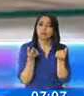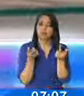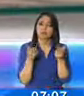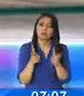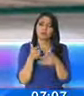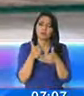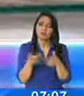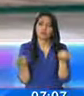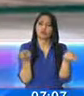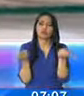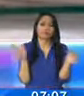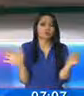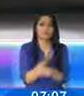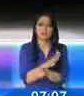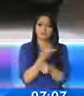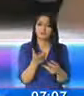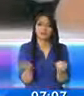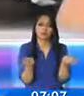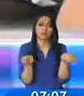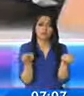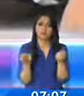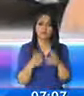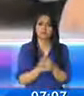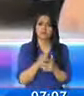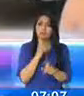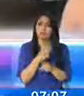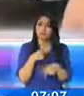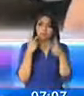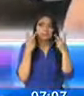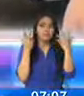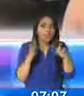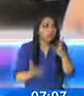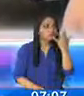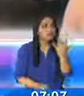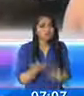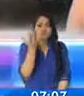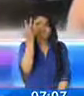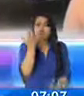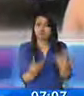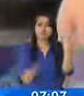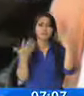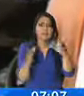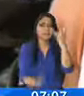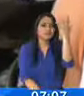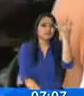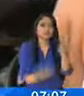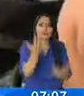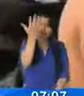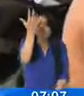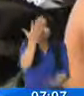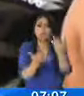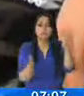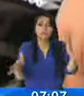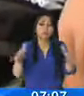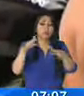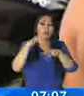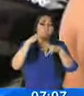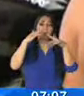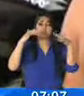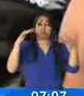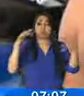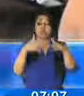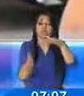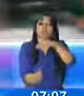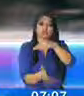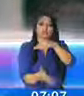para controlar de manera definitiva era ya el fuego ya era el el las llamas ya entraban el humo era todo en la en la